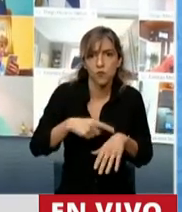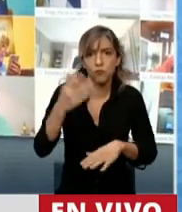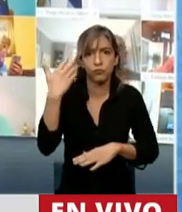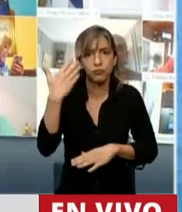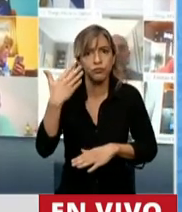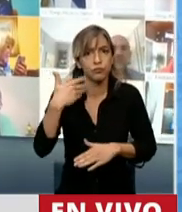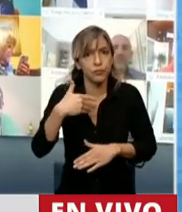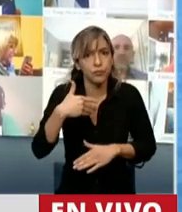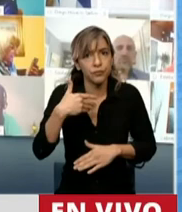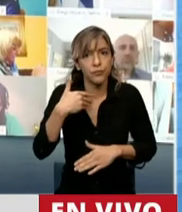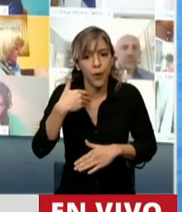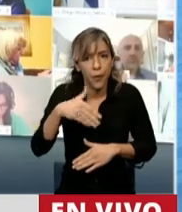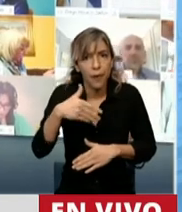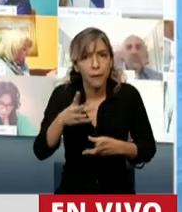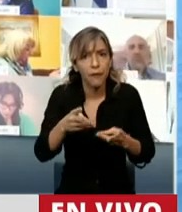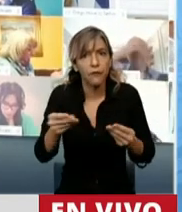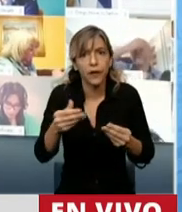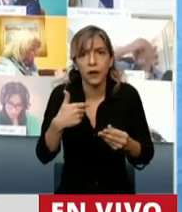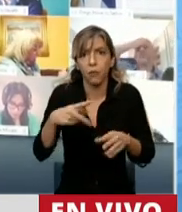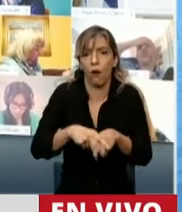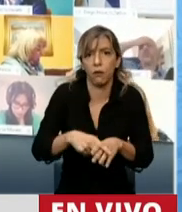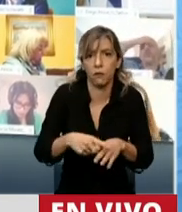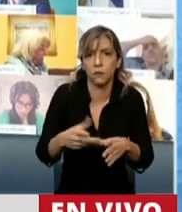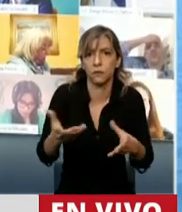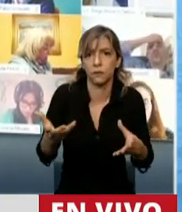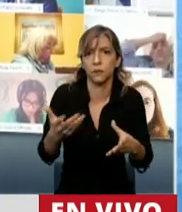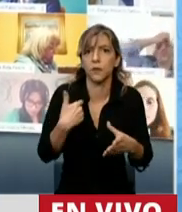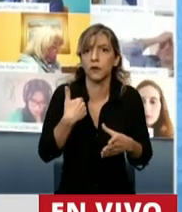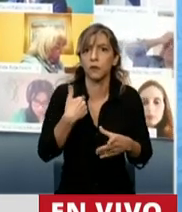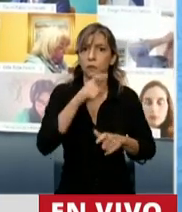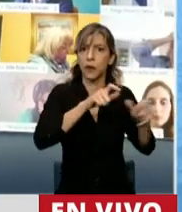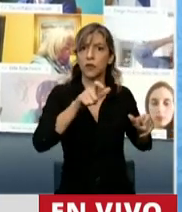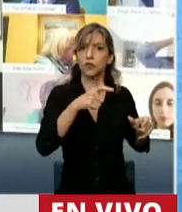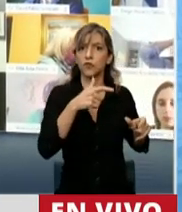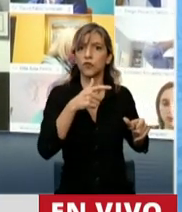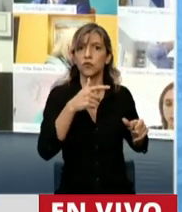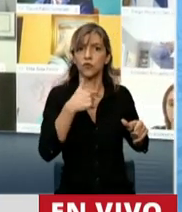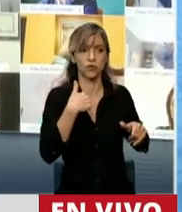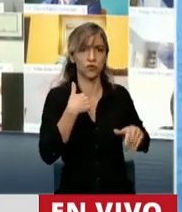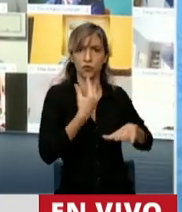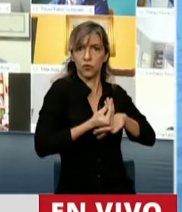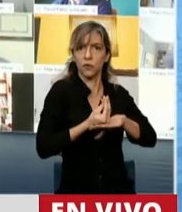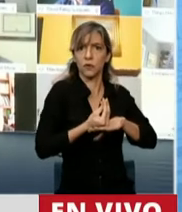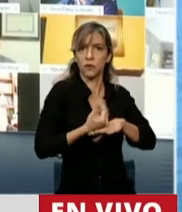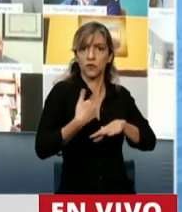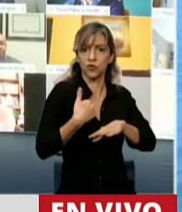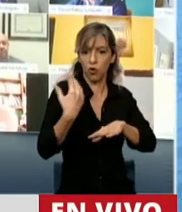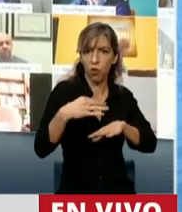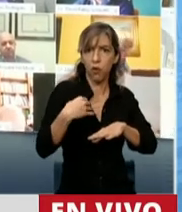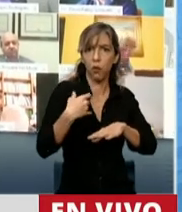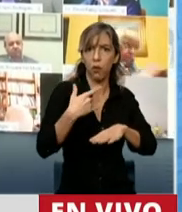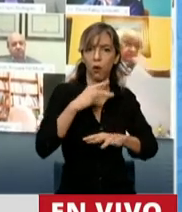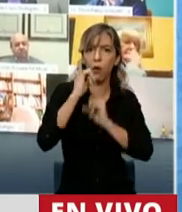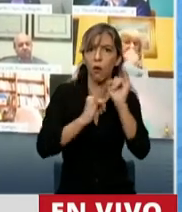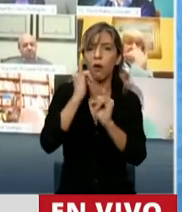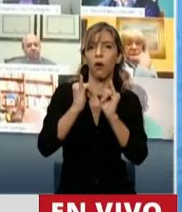representados quieren que pusiera sobre una cuestión tan delicada como es la defensa nacional, y sobre todo